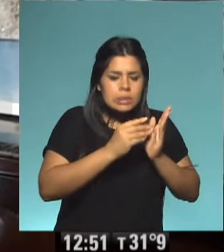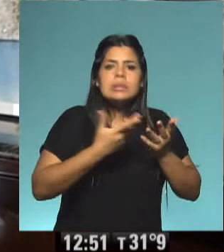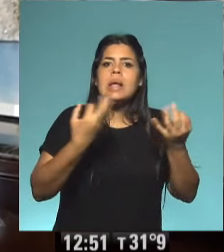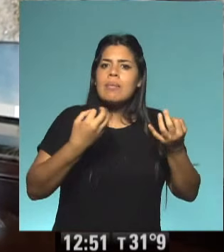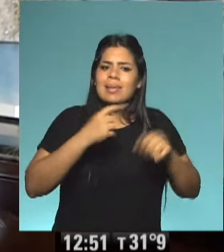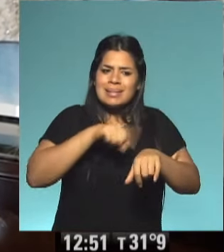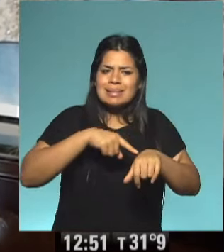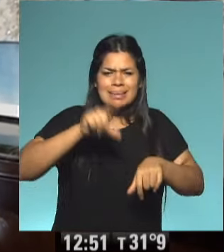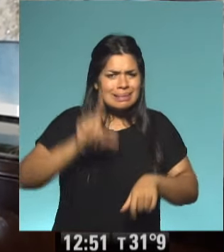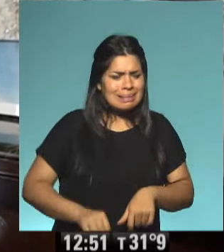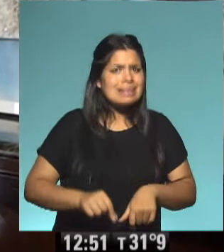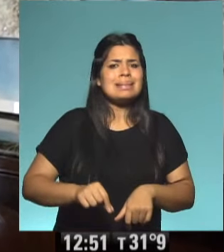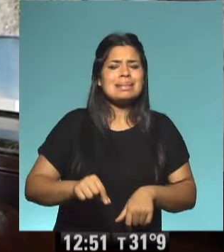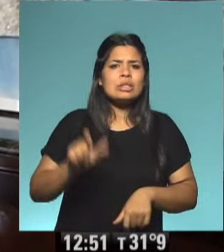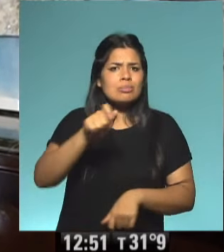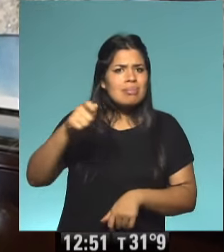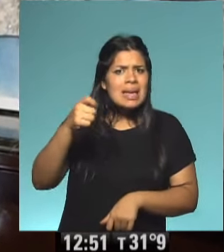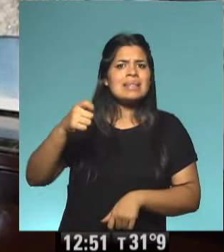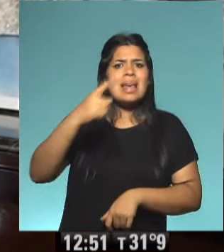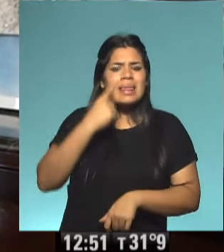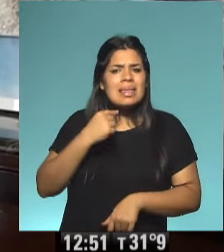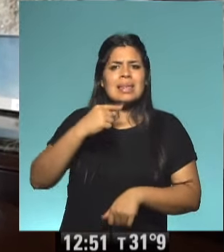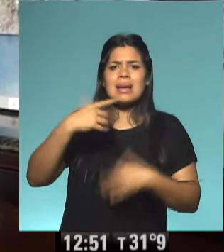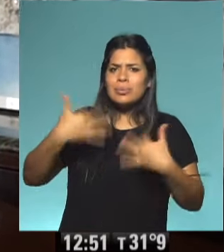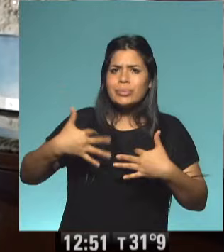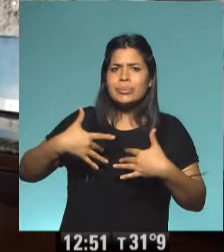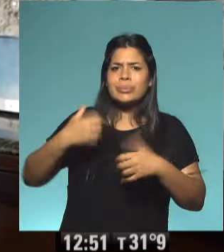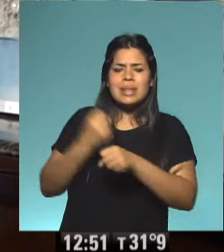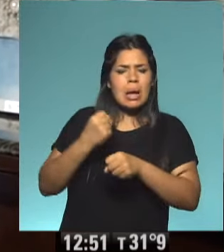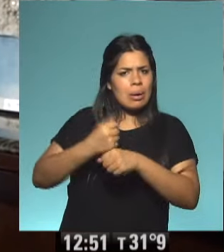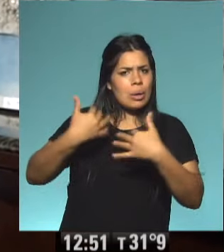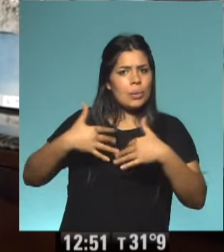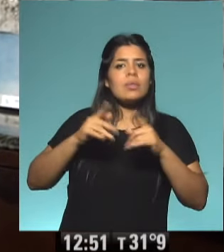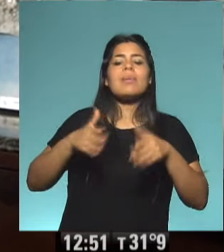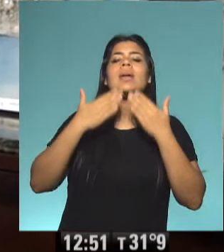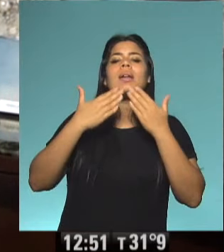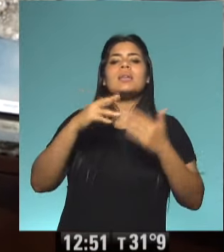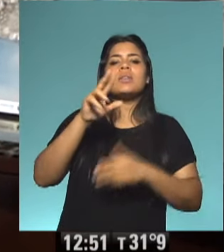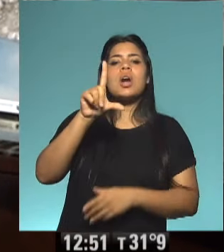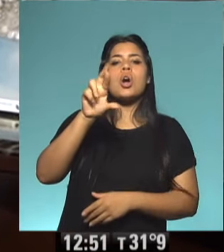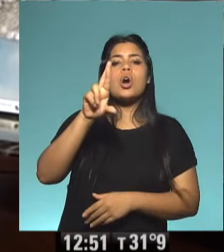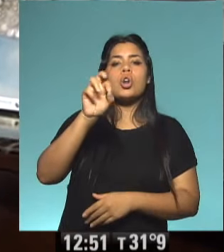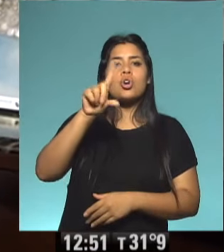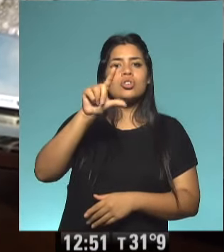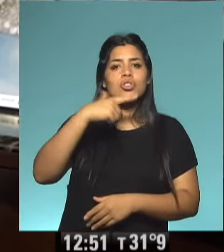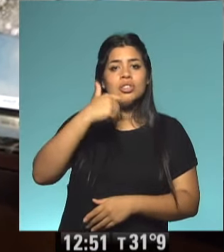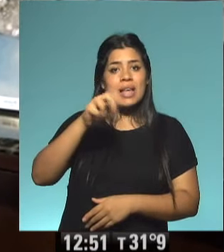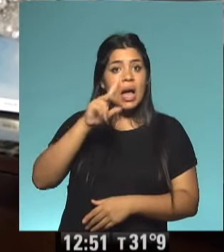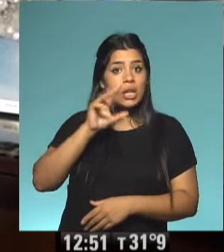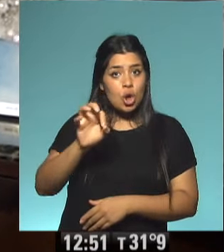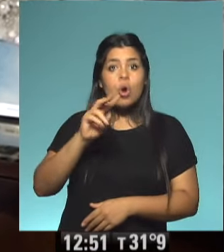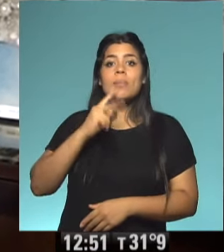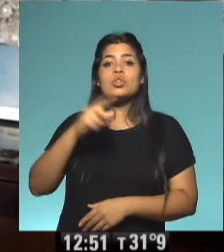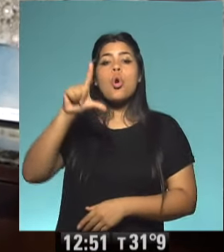largos meses y jornadas de trabajo. Agradecer, por supuesto, a Rosario Lufrano, ¿no? La primera conversación